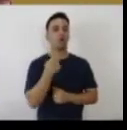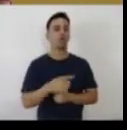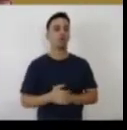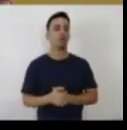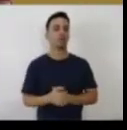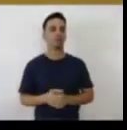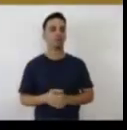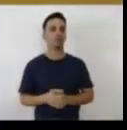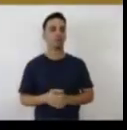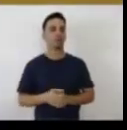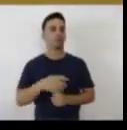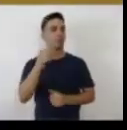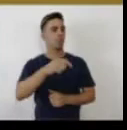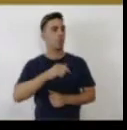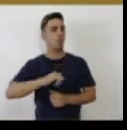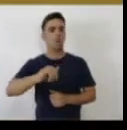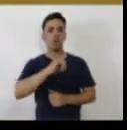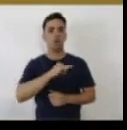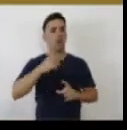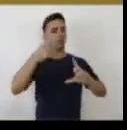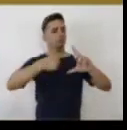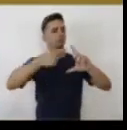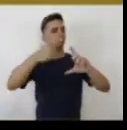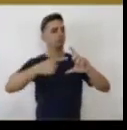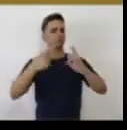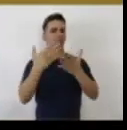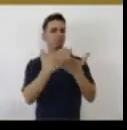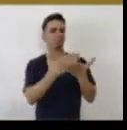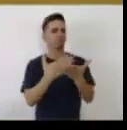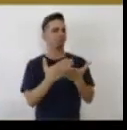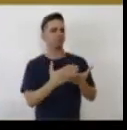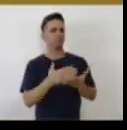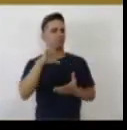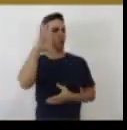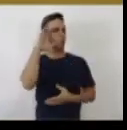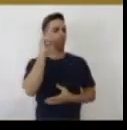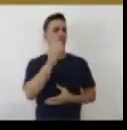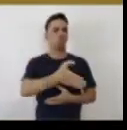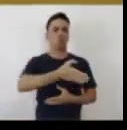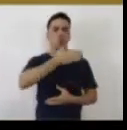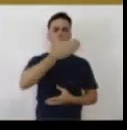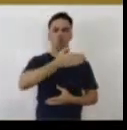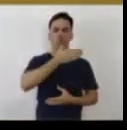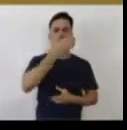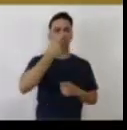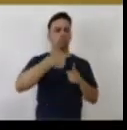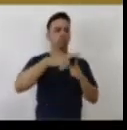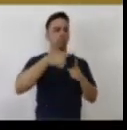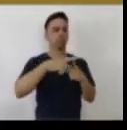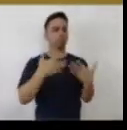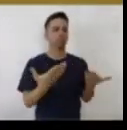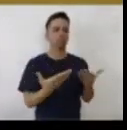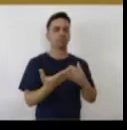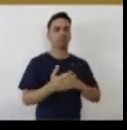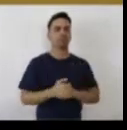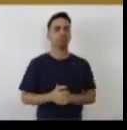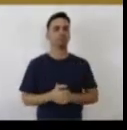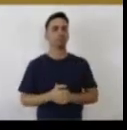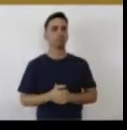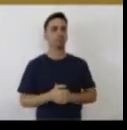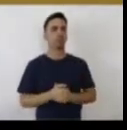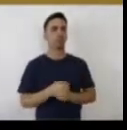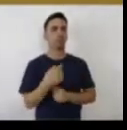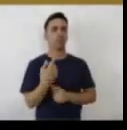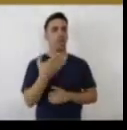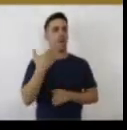cuarto año. Seguiremos trabajando sobre la comprensión de aquellos conceptos asociados a